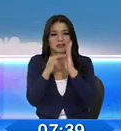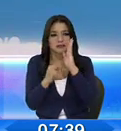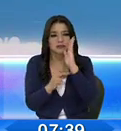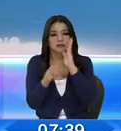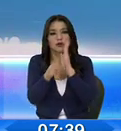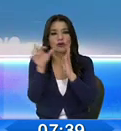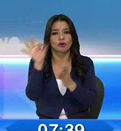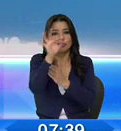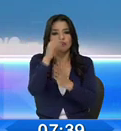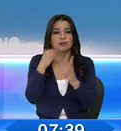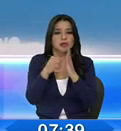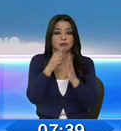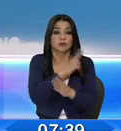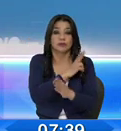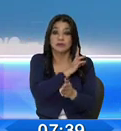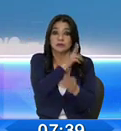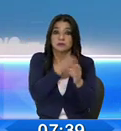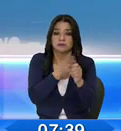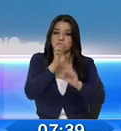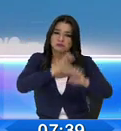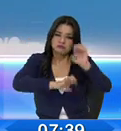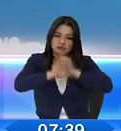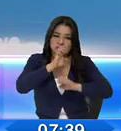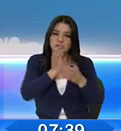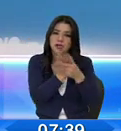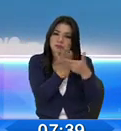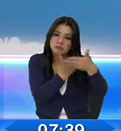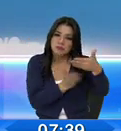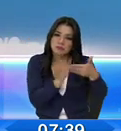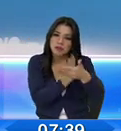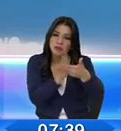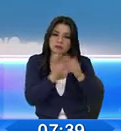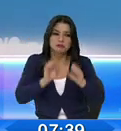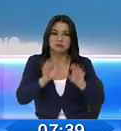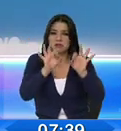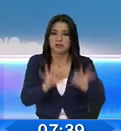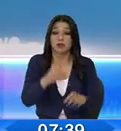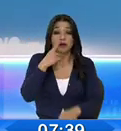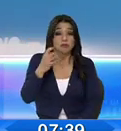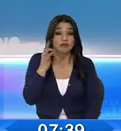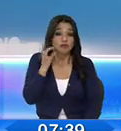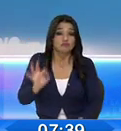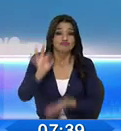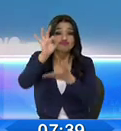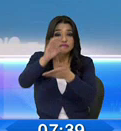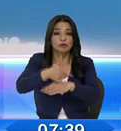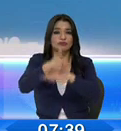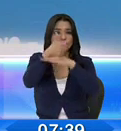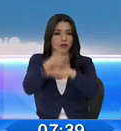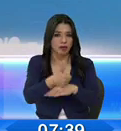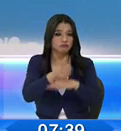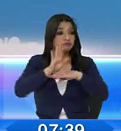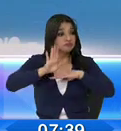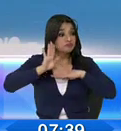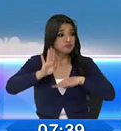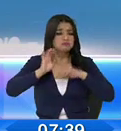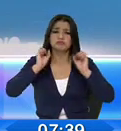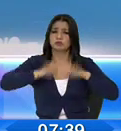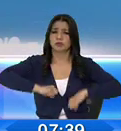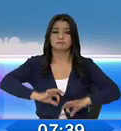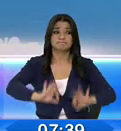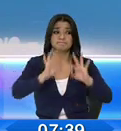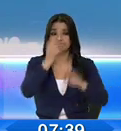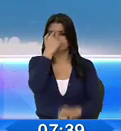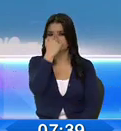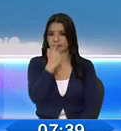otros actores como la academia para la valoración de las carpetas y que los hombres y mujeres honestos del ecuador puedan ser